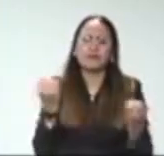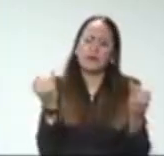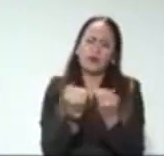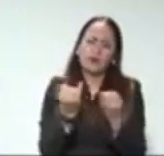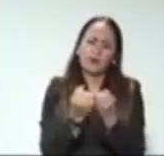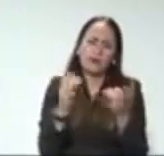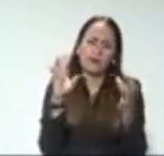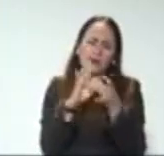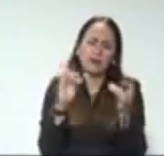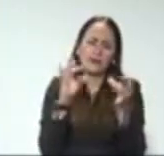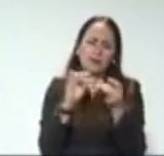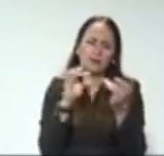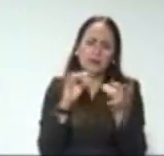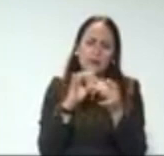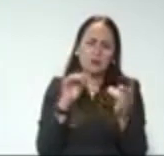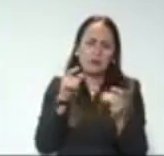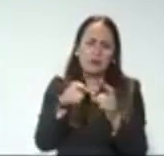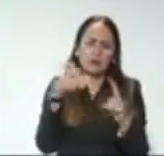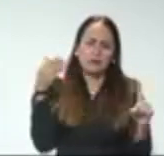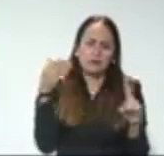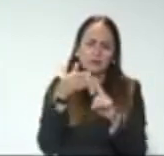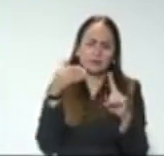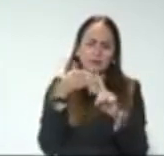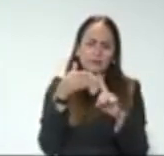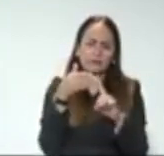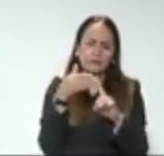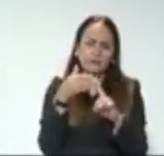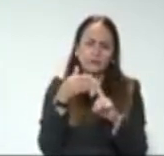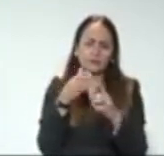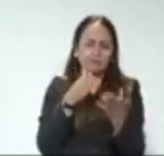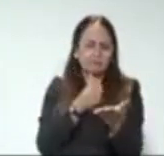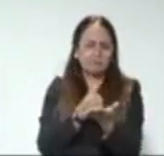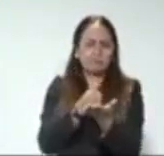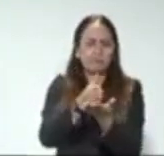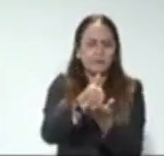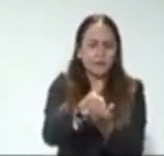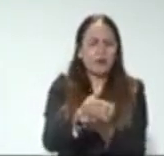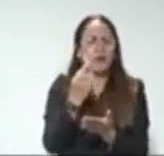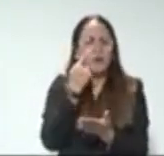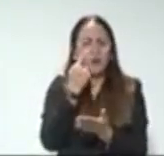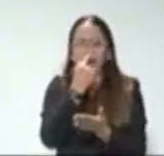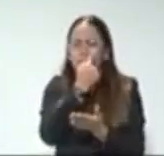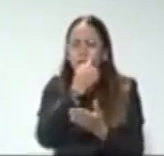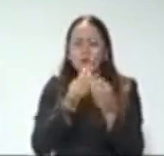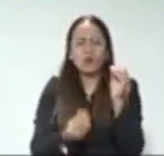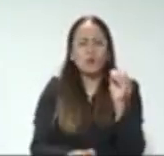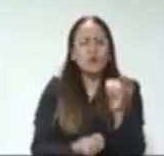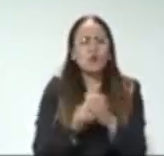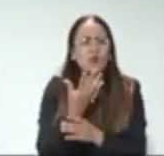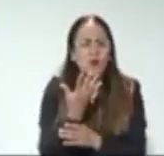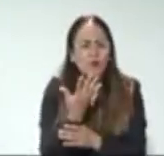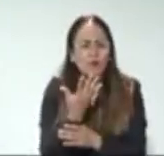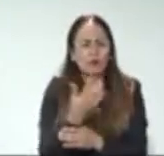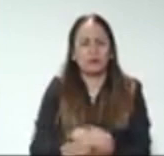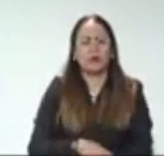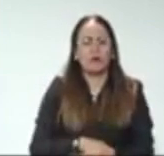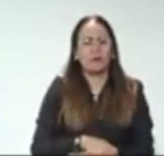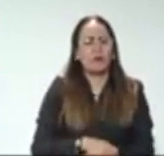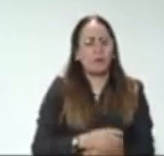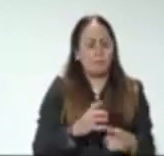genera o lo que se pretende generar hacia esta nueva visión en donde ya no hablamos de componentes